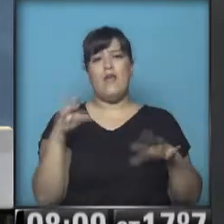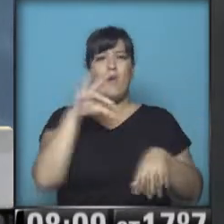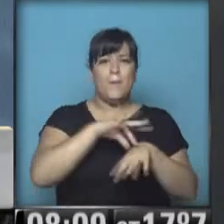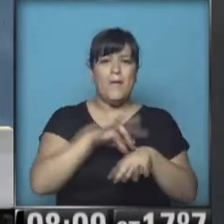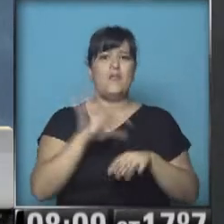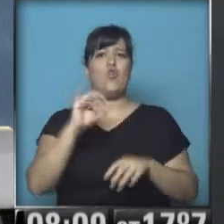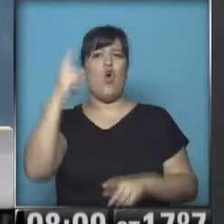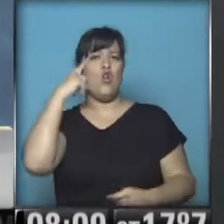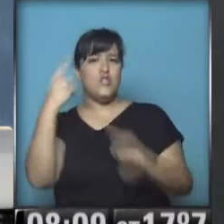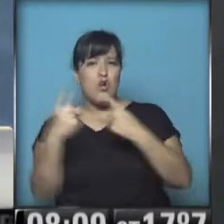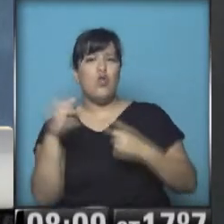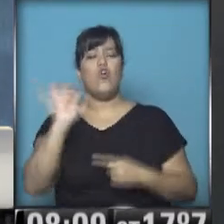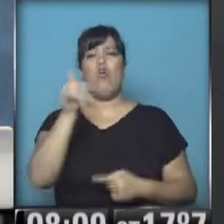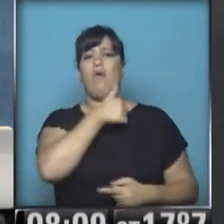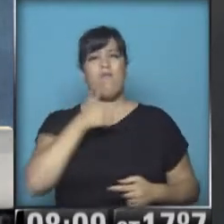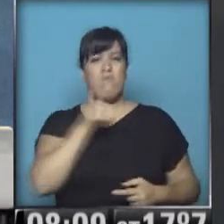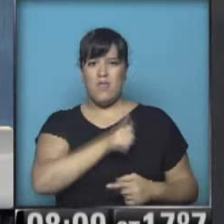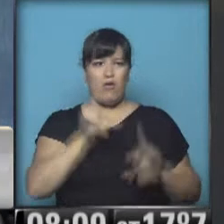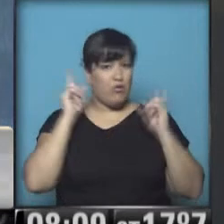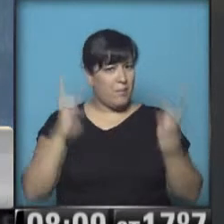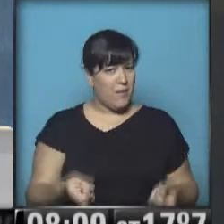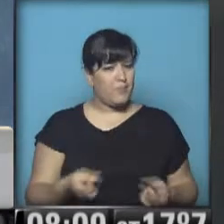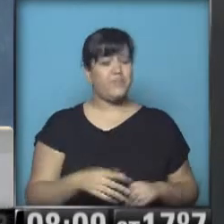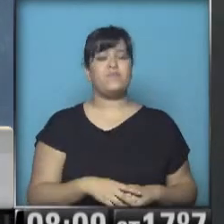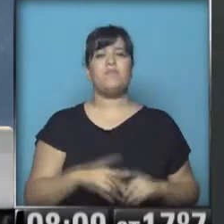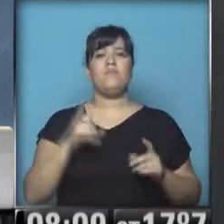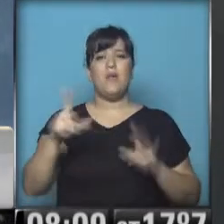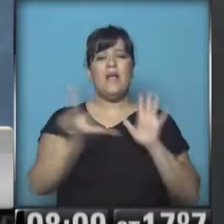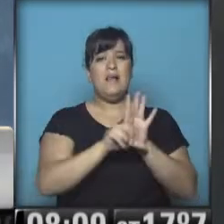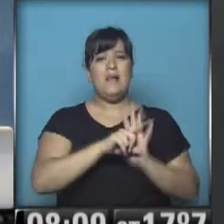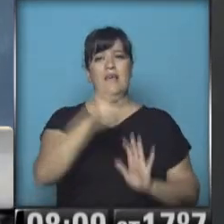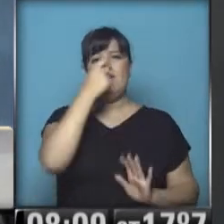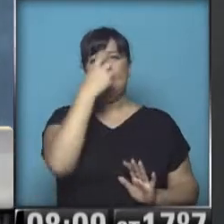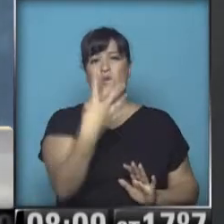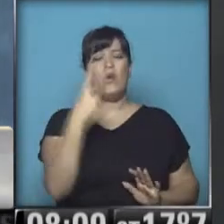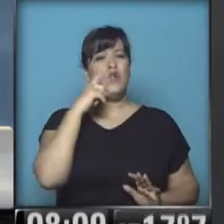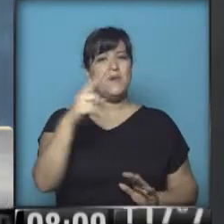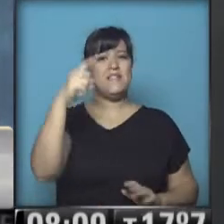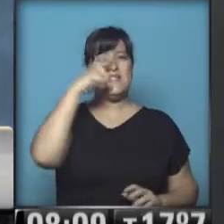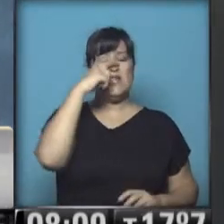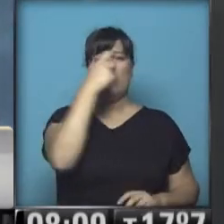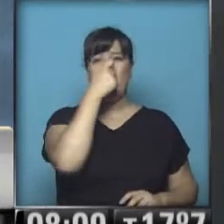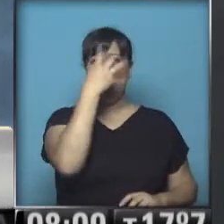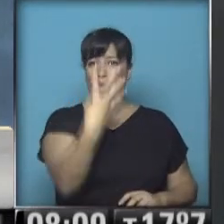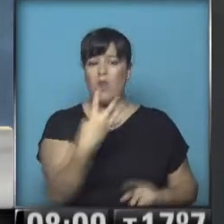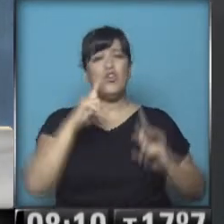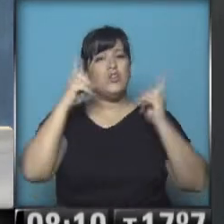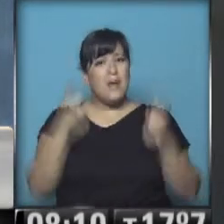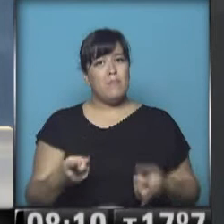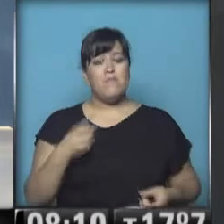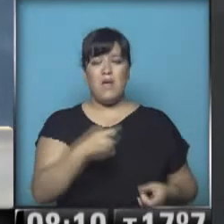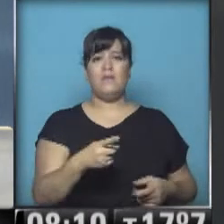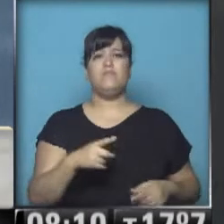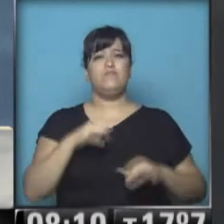psicológicos y farmacológicos además también la ley 24.754 efectivamente ha extendido